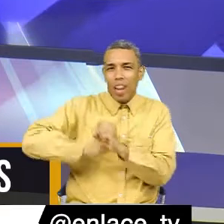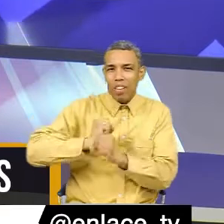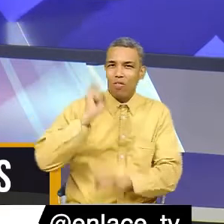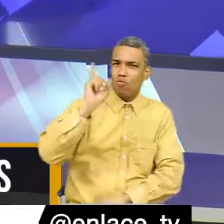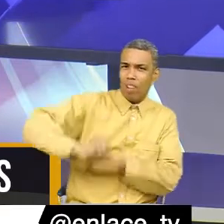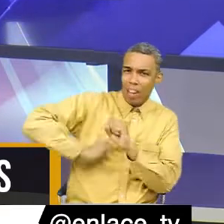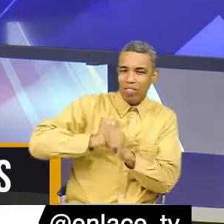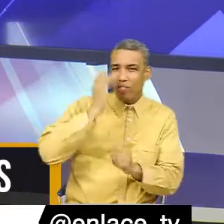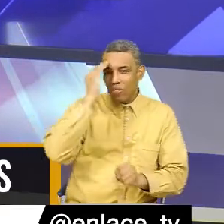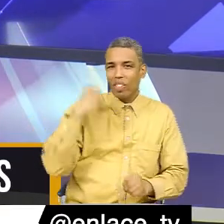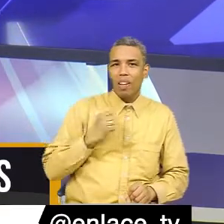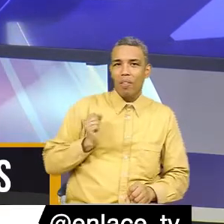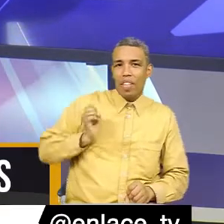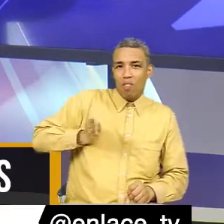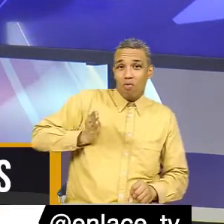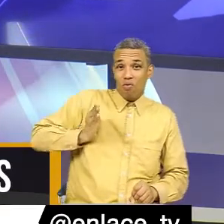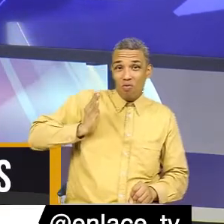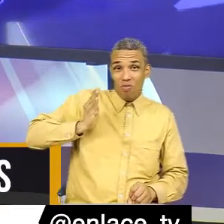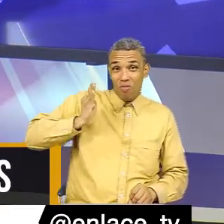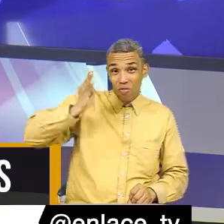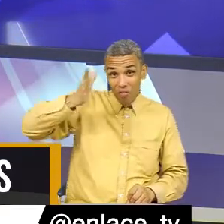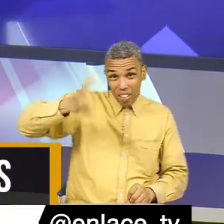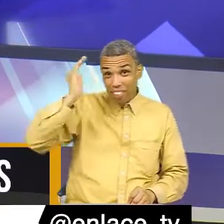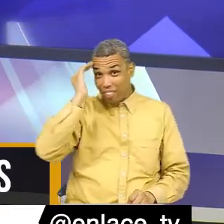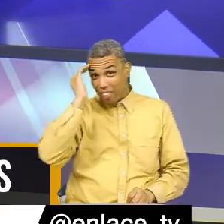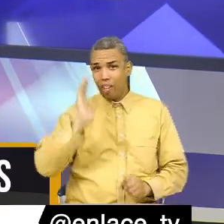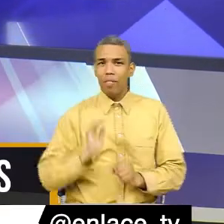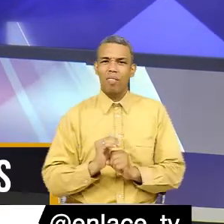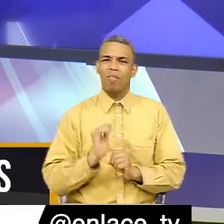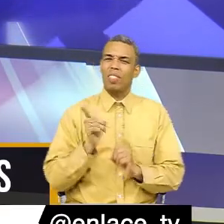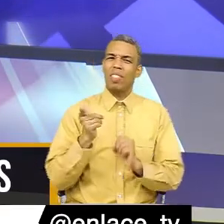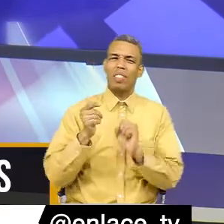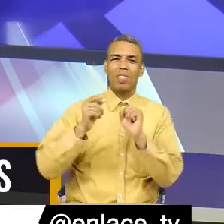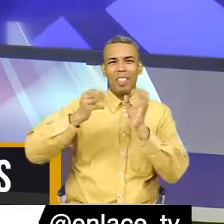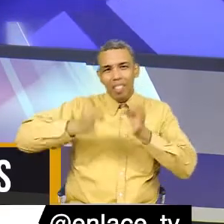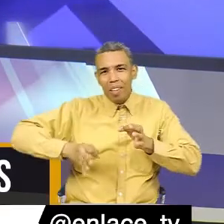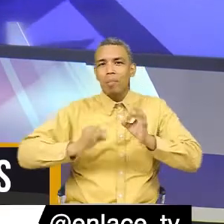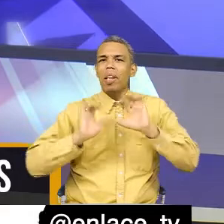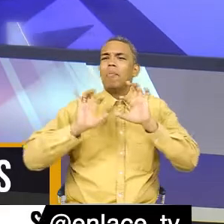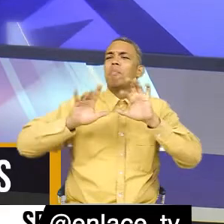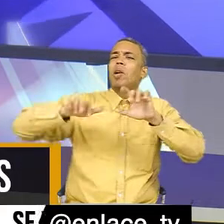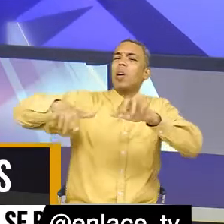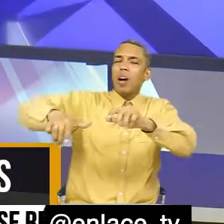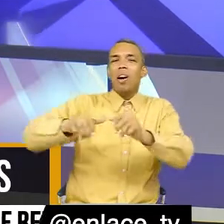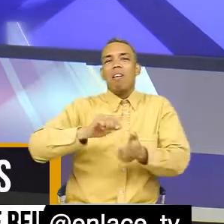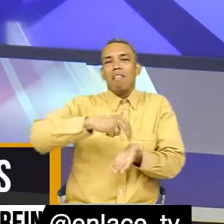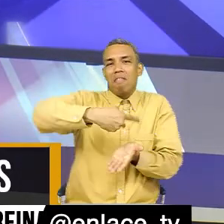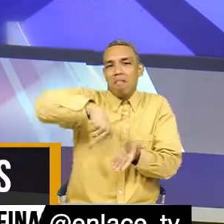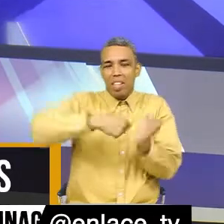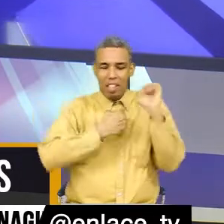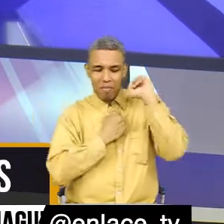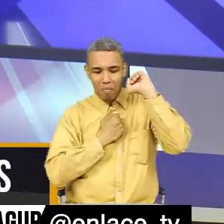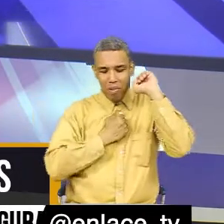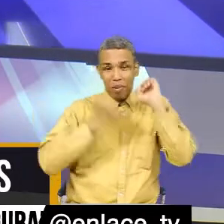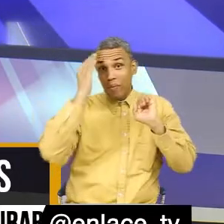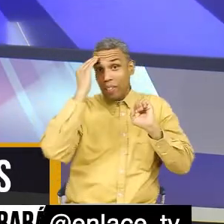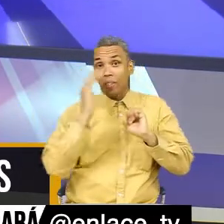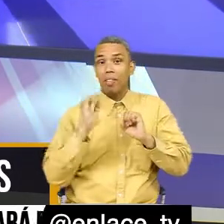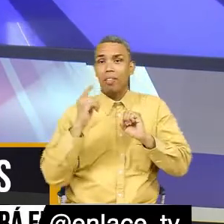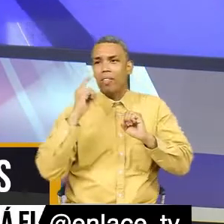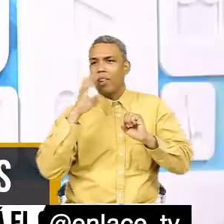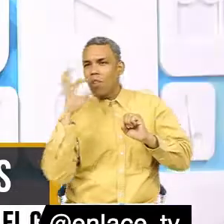la comunidad a la expectativa, y nosotros en Enlace Noticias, por supuesto con la colaboración del Club Infantas, haremos entrega en ese momento de